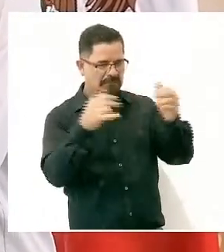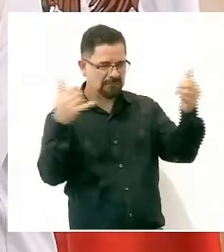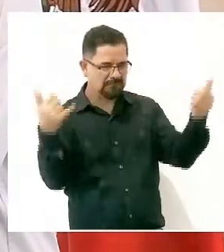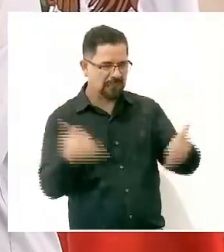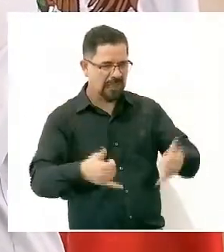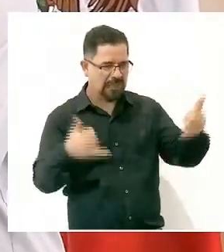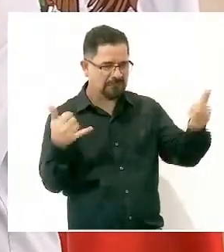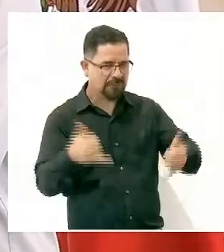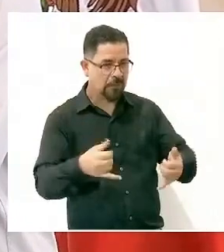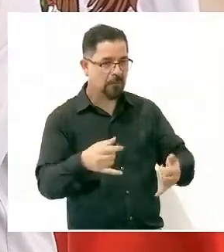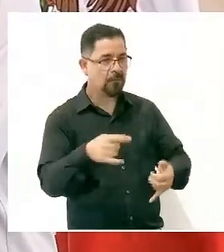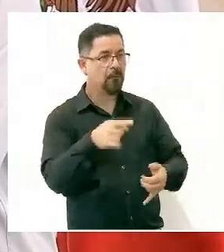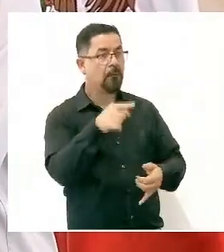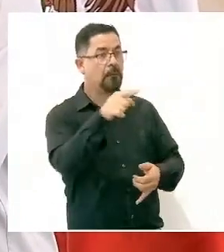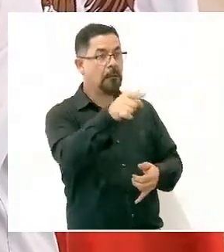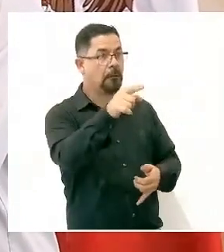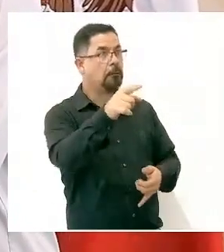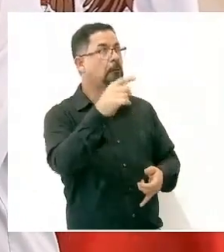habían adueñado,